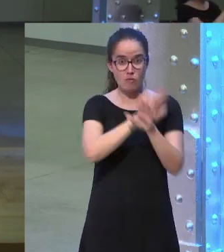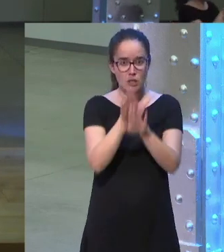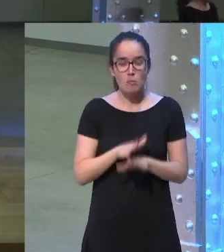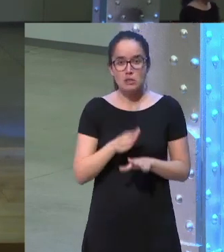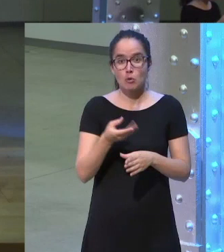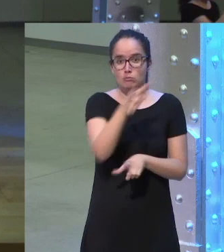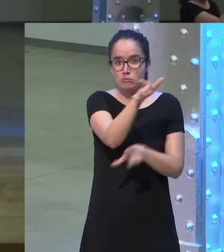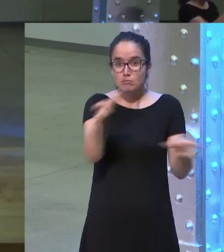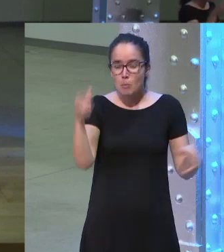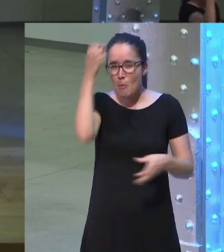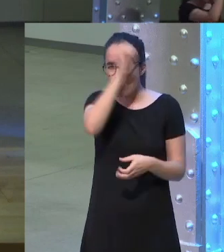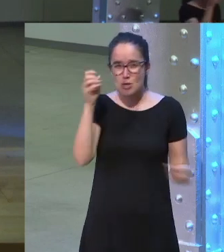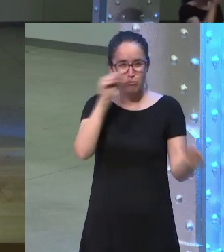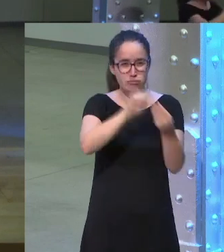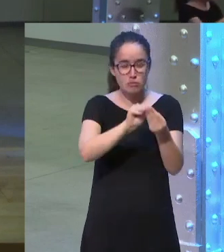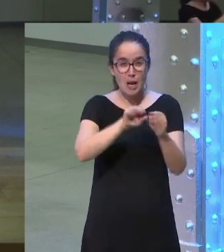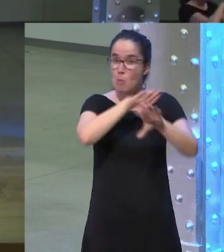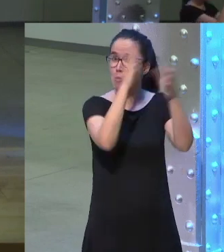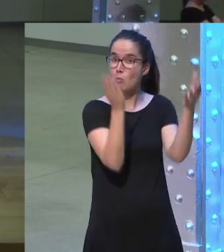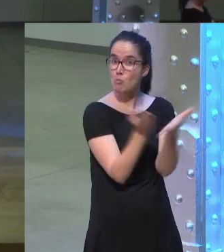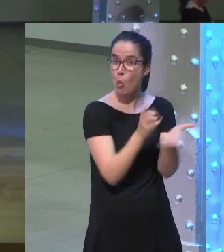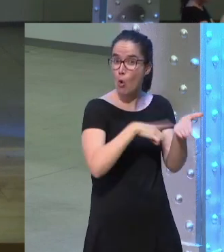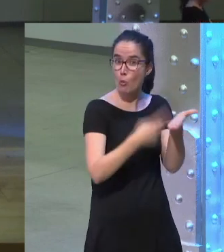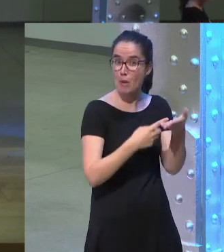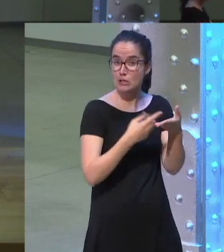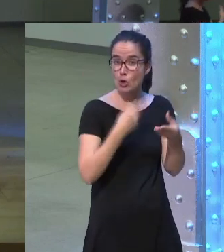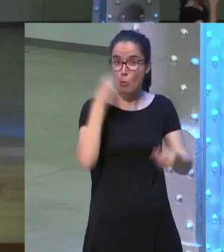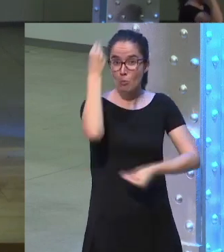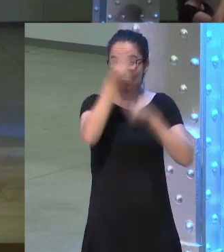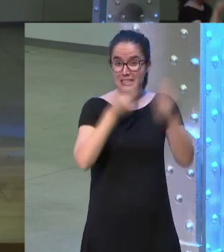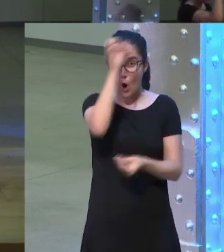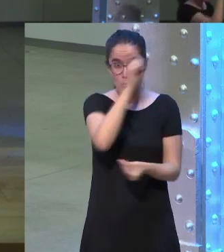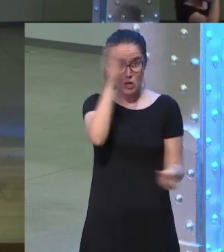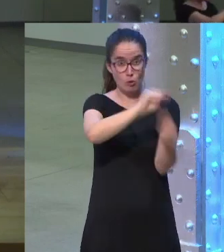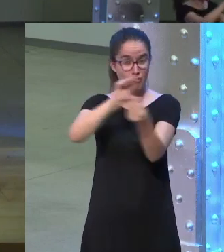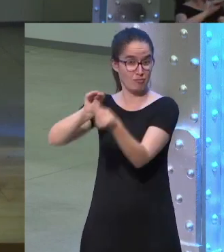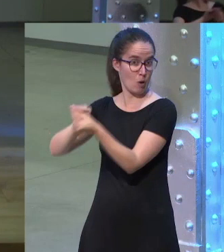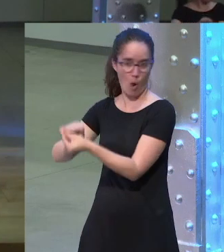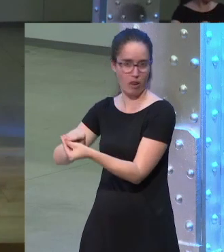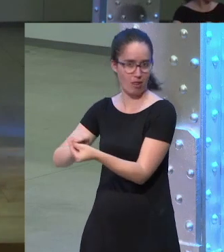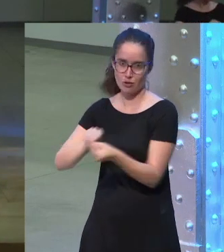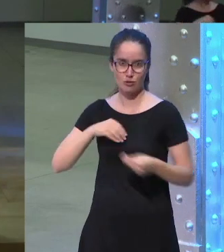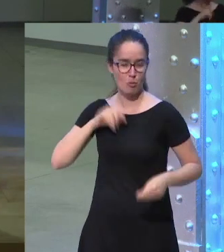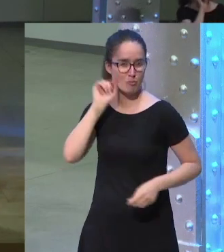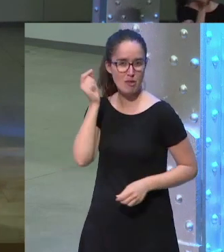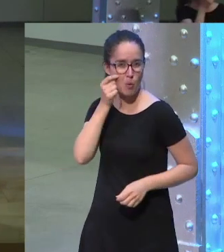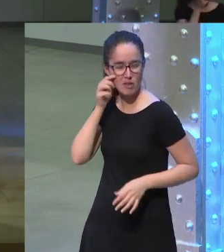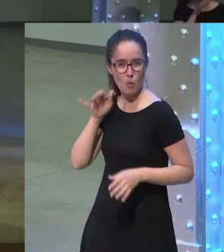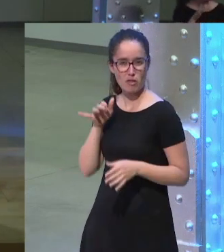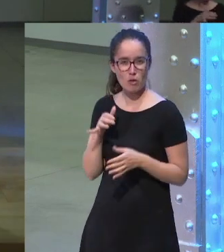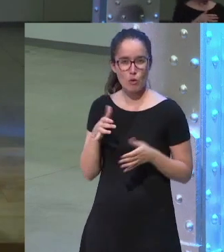los que piensan como nosotros, que el mundo entero piensa lo que piensa la gente que está cerca de nosotros. Yo lo descubro cuando estaban